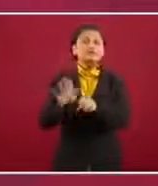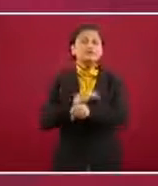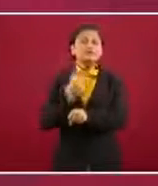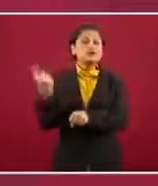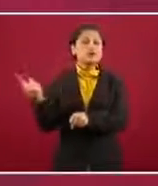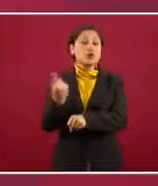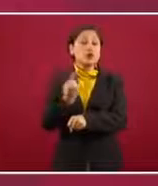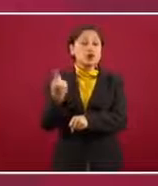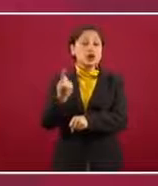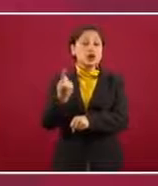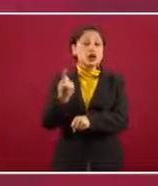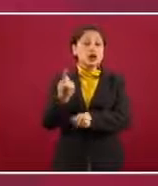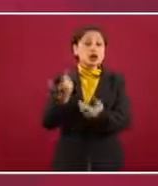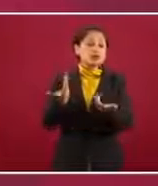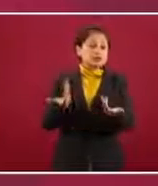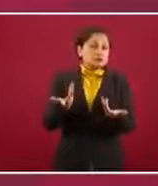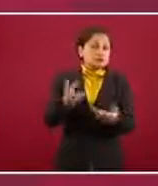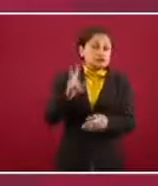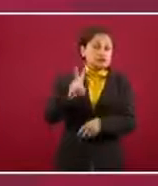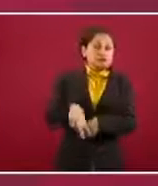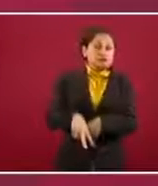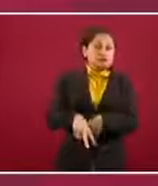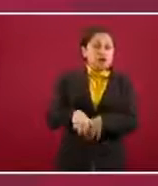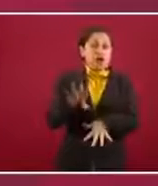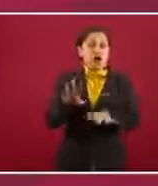se van